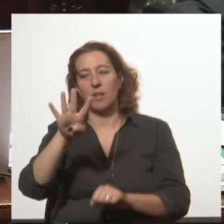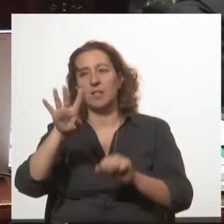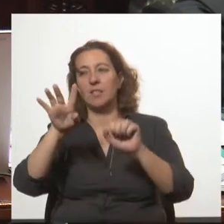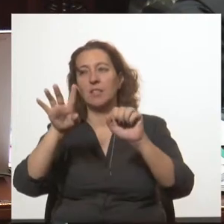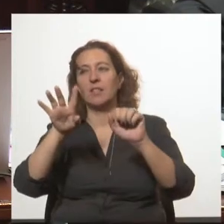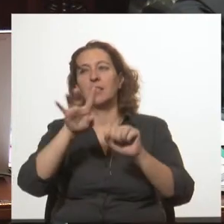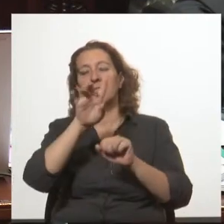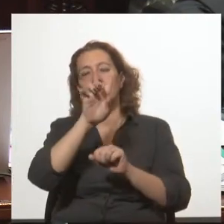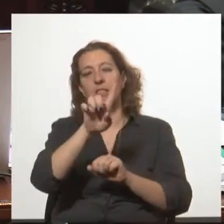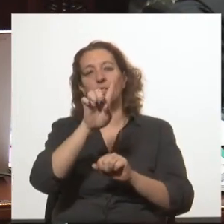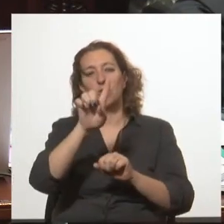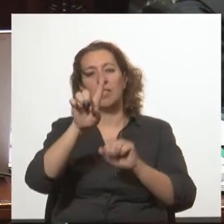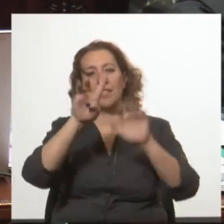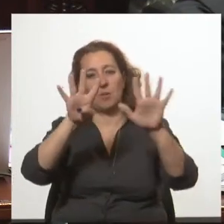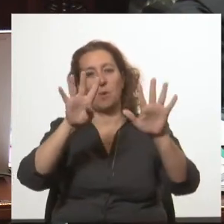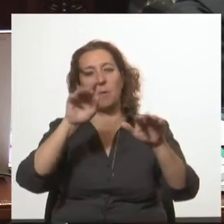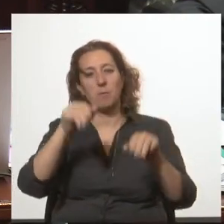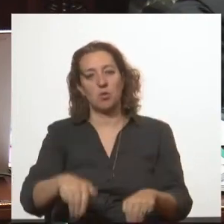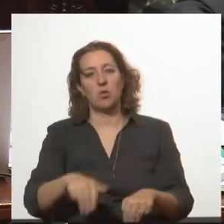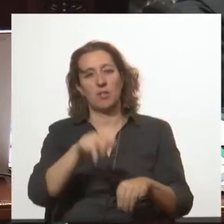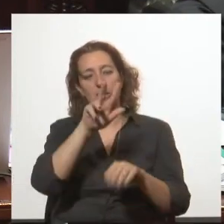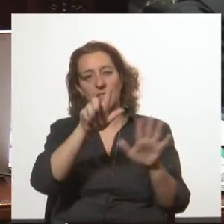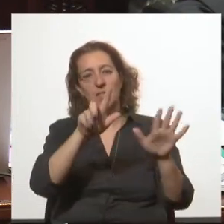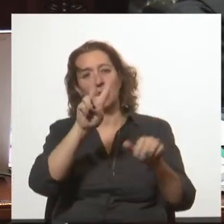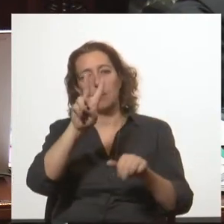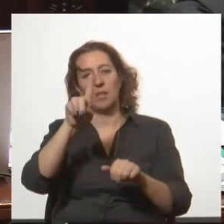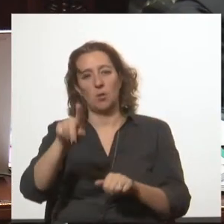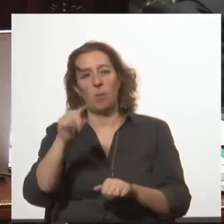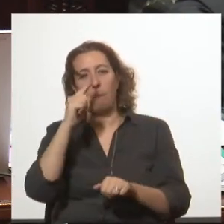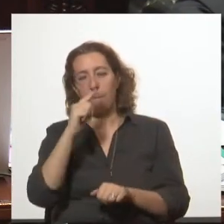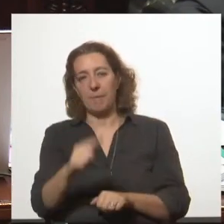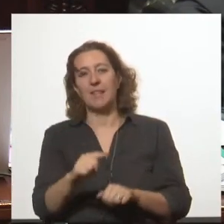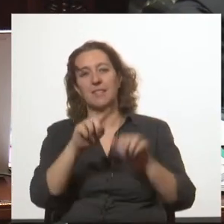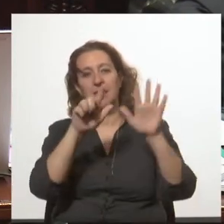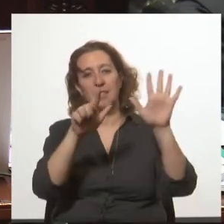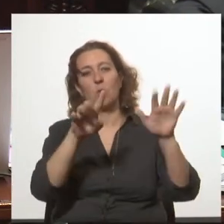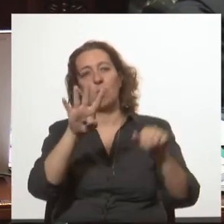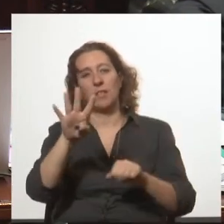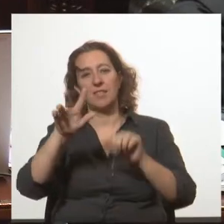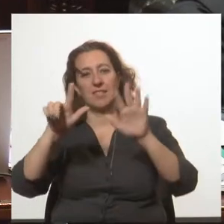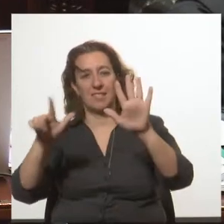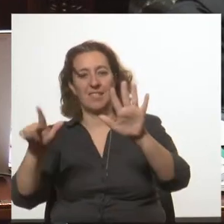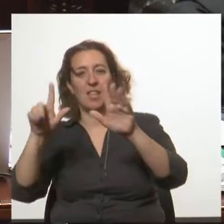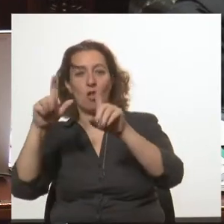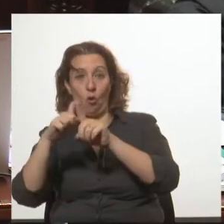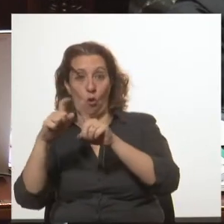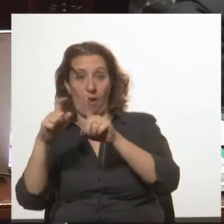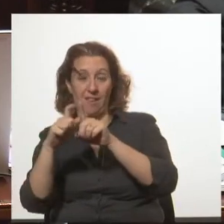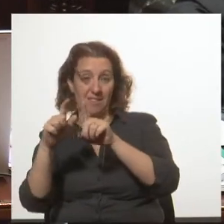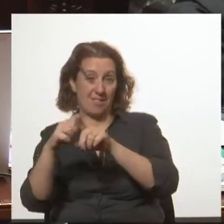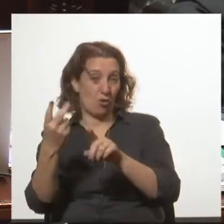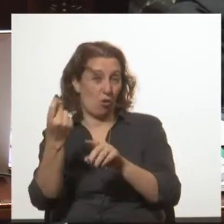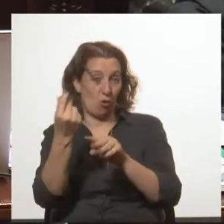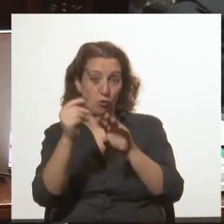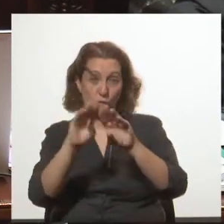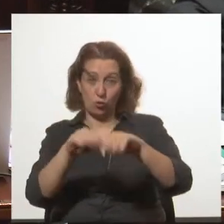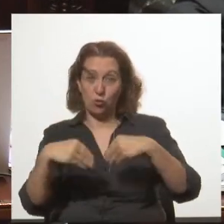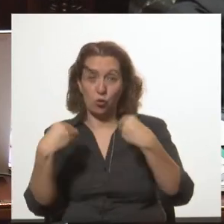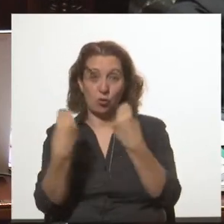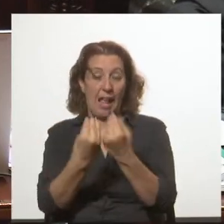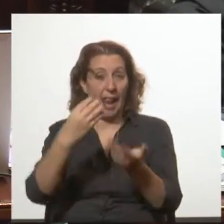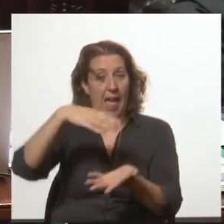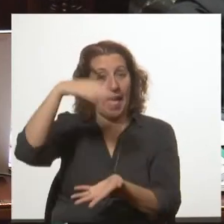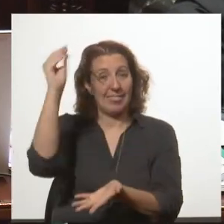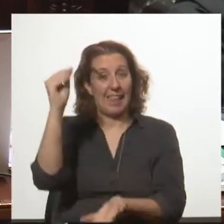219 millones 721 mil 147 dólares del costo total delante de la arena esos